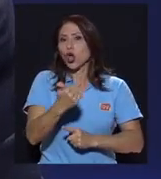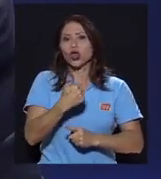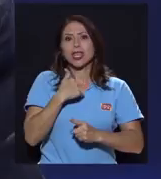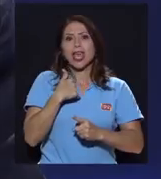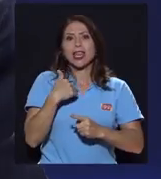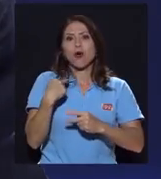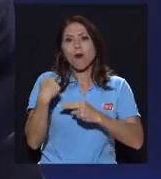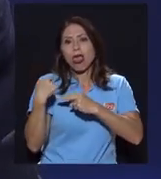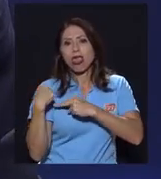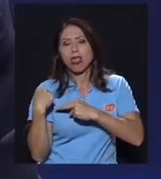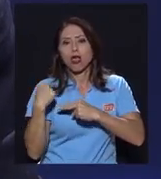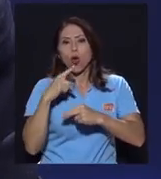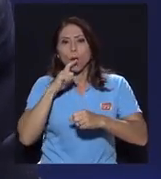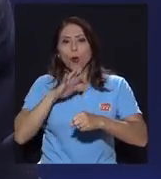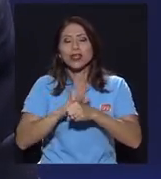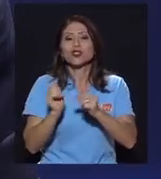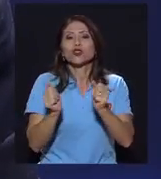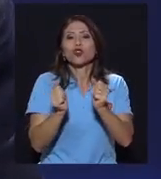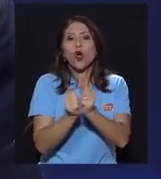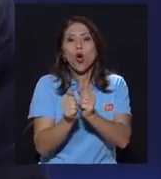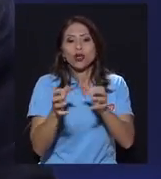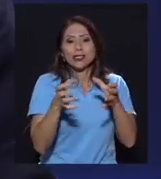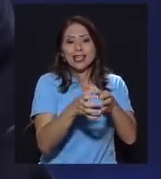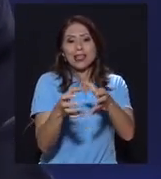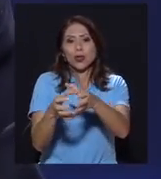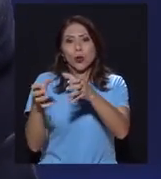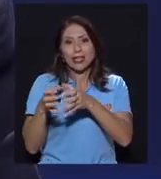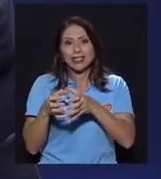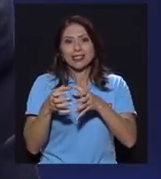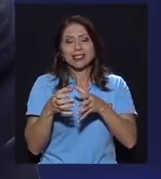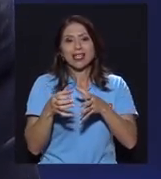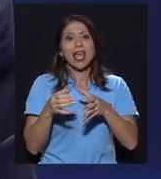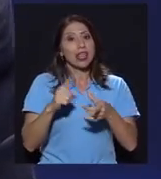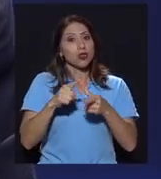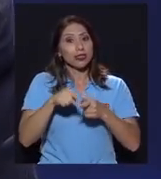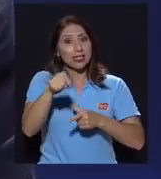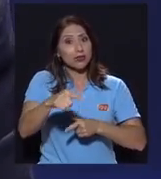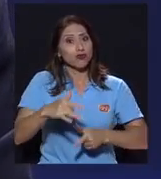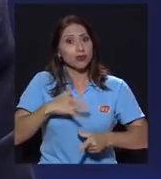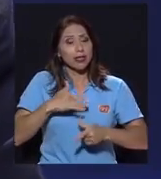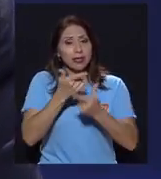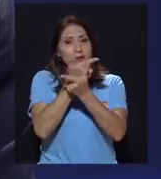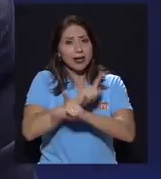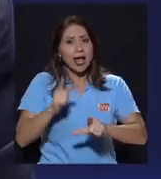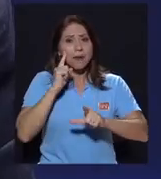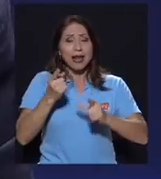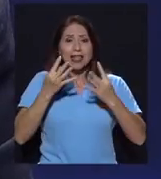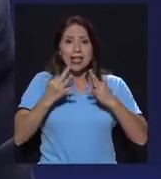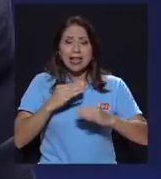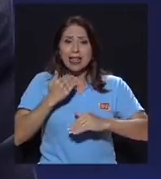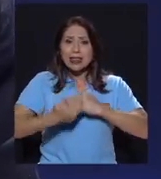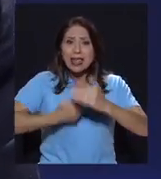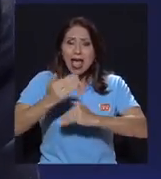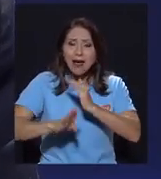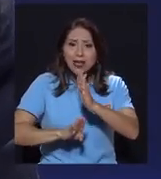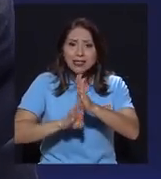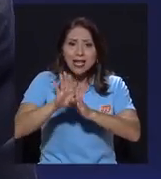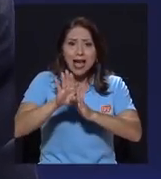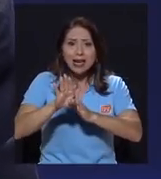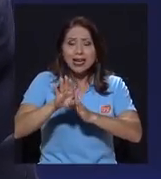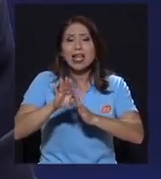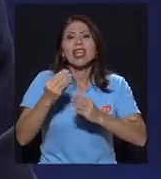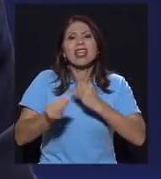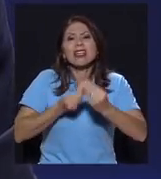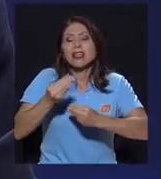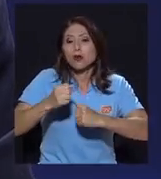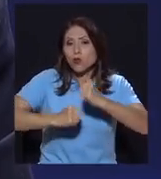que han estado están ahí y eso le da una enorme libertad para tratar de avanzar en lo que hablamos en el primer bloque avanzar en